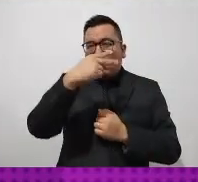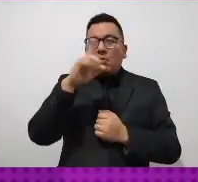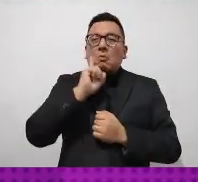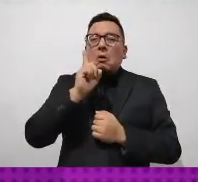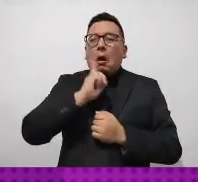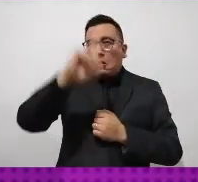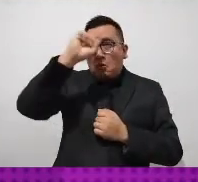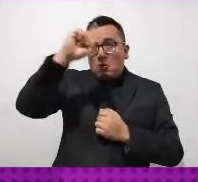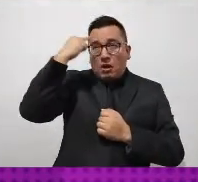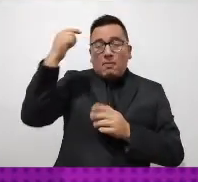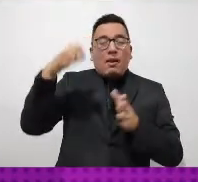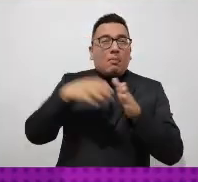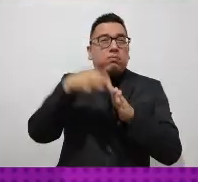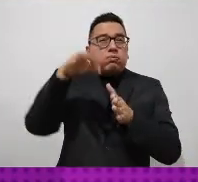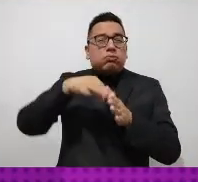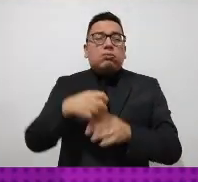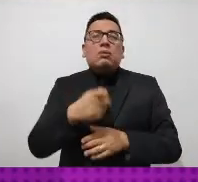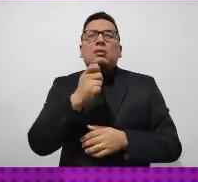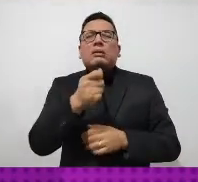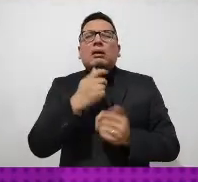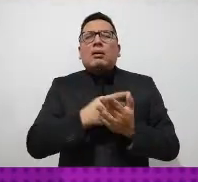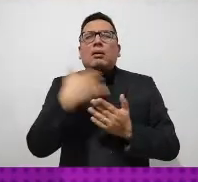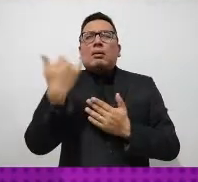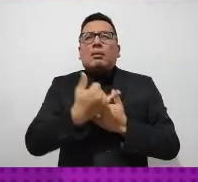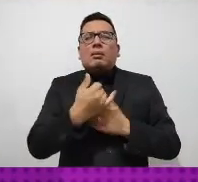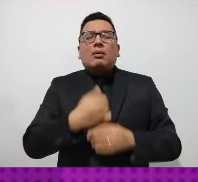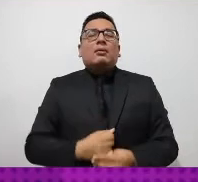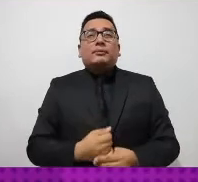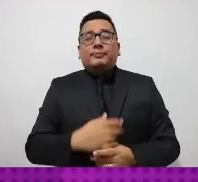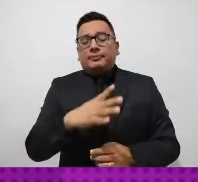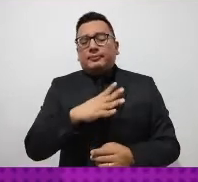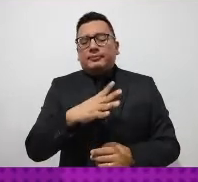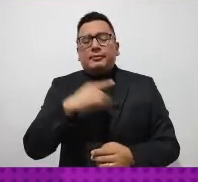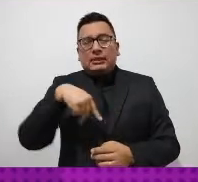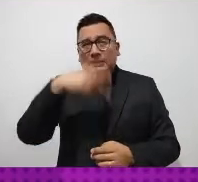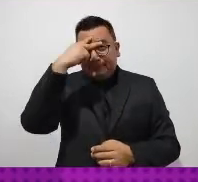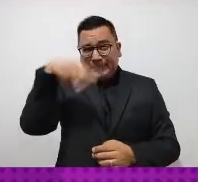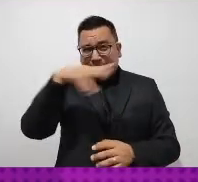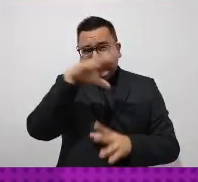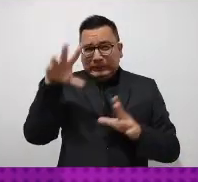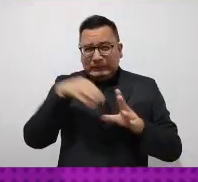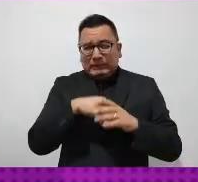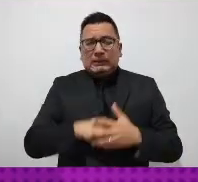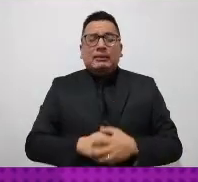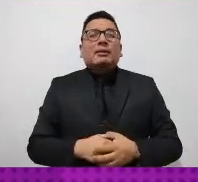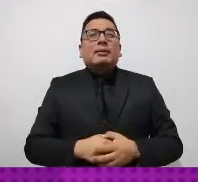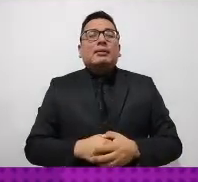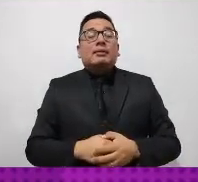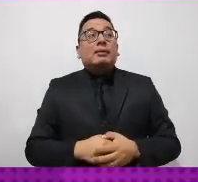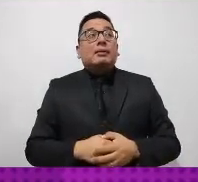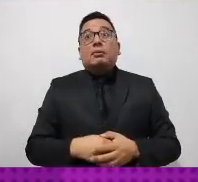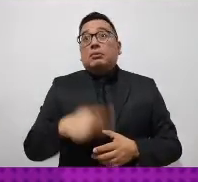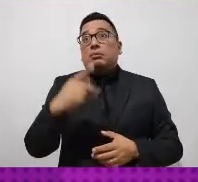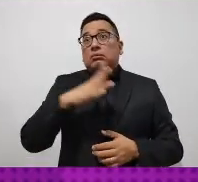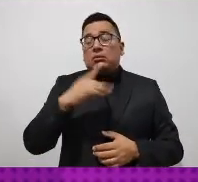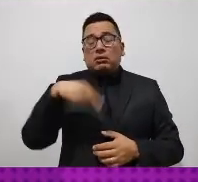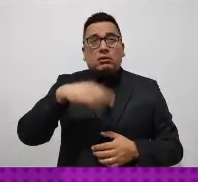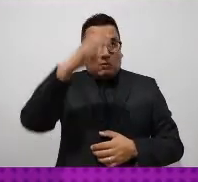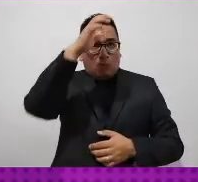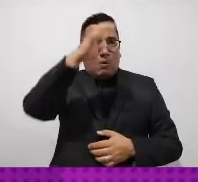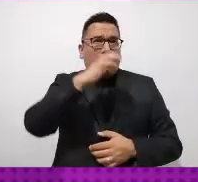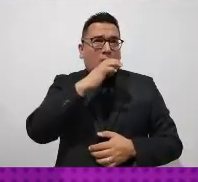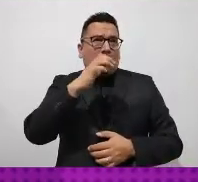Estatales Electorales. Es un proyecto que se está implementando desde nivel nacional, aquí en el estado